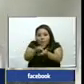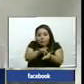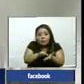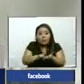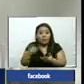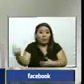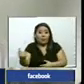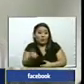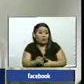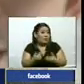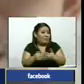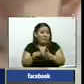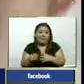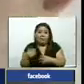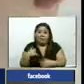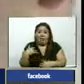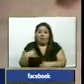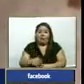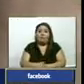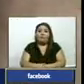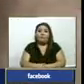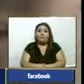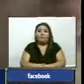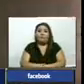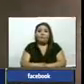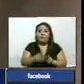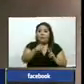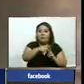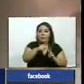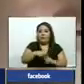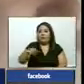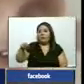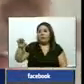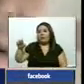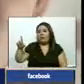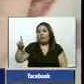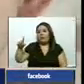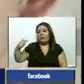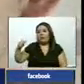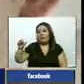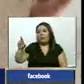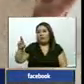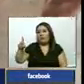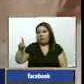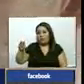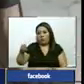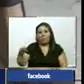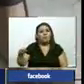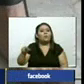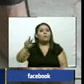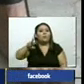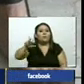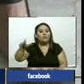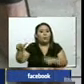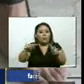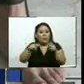víctimas eran varias. Edgardo Emito Quintanilla, también de 23